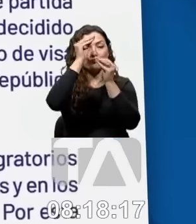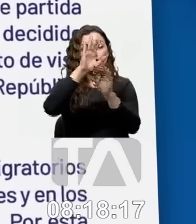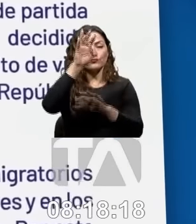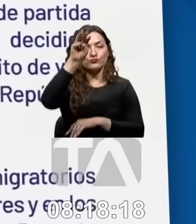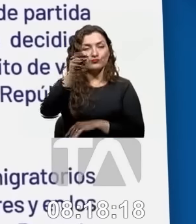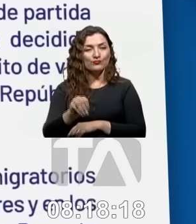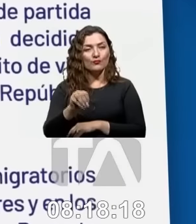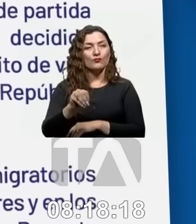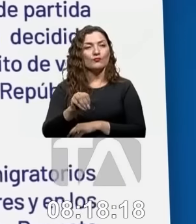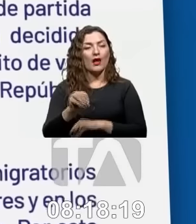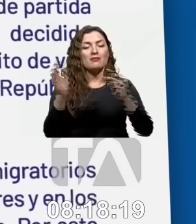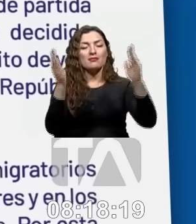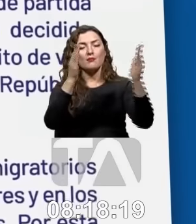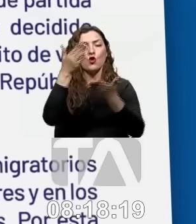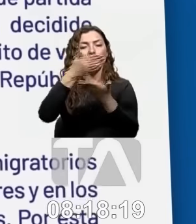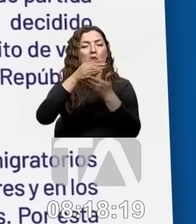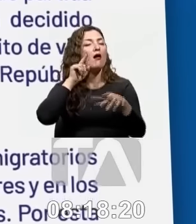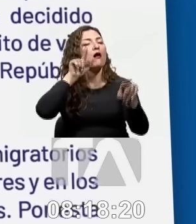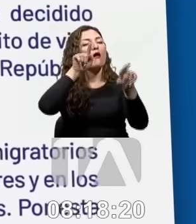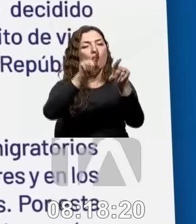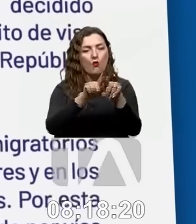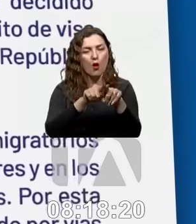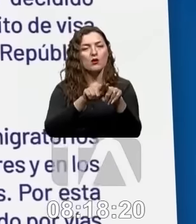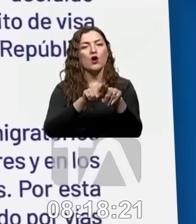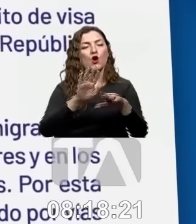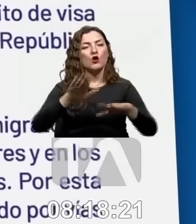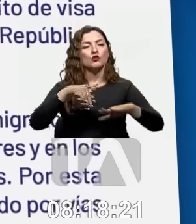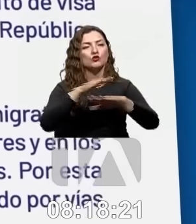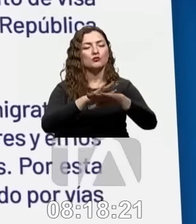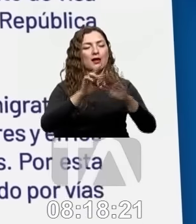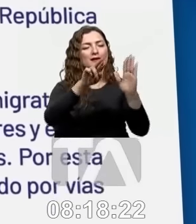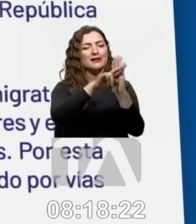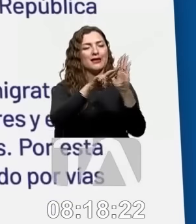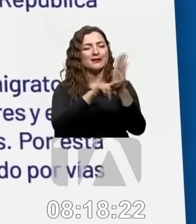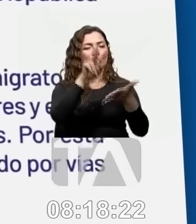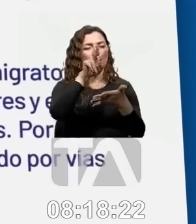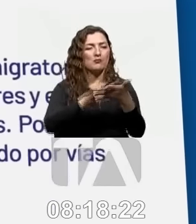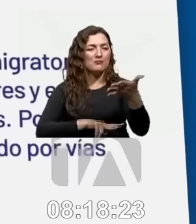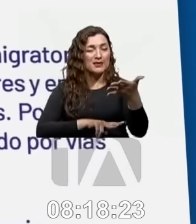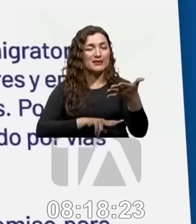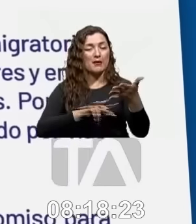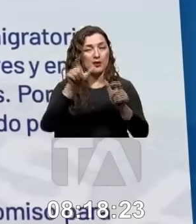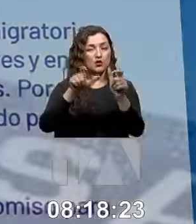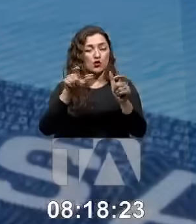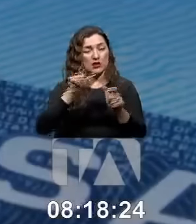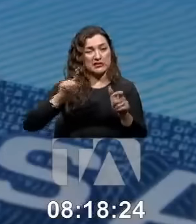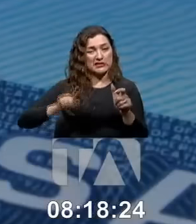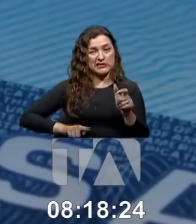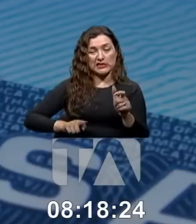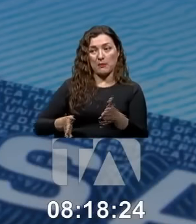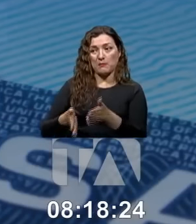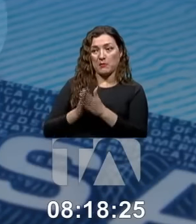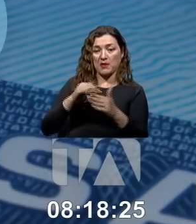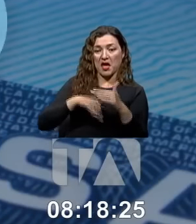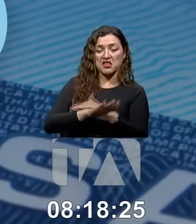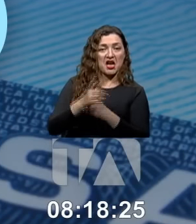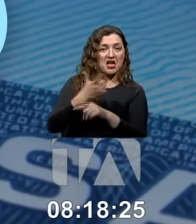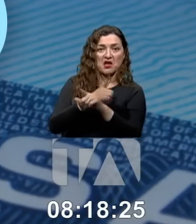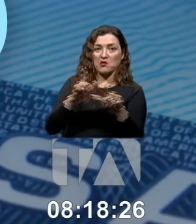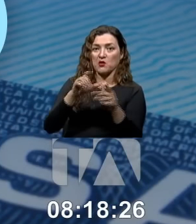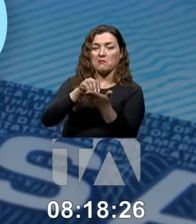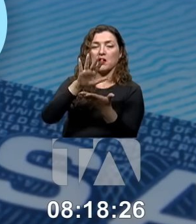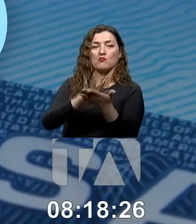la suspensión temporal del acuerdo sobre la mutua supresión del requisito de visa para ciudadanos de la República China, lo cual entrará en vigor